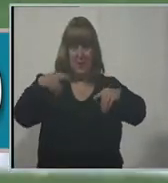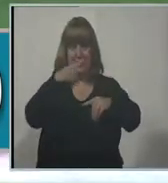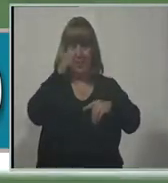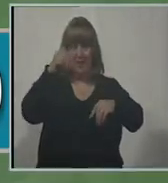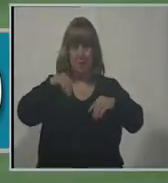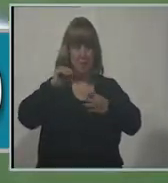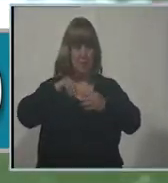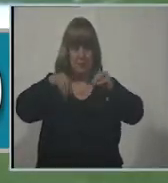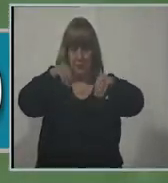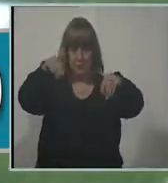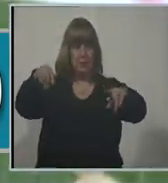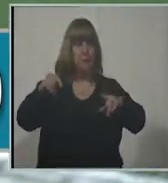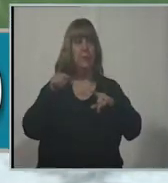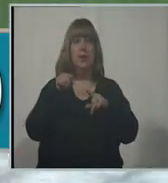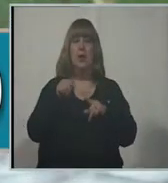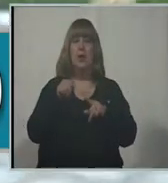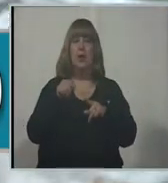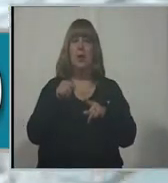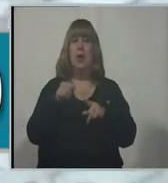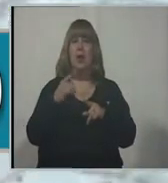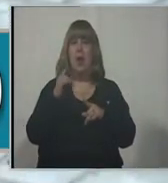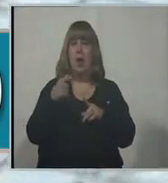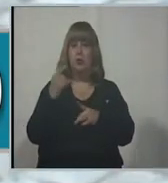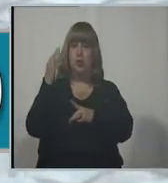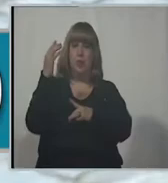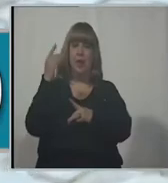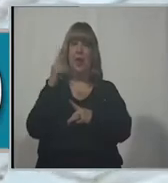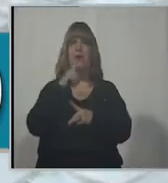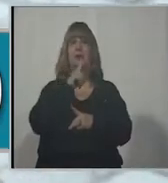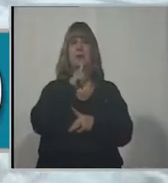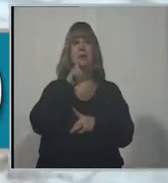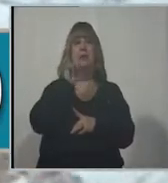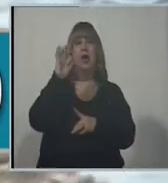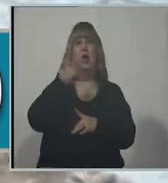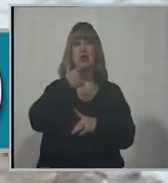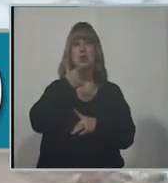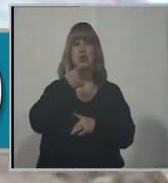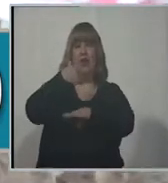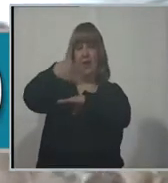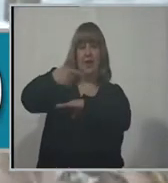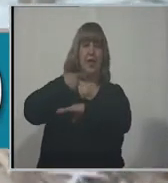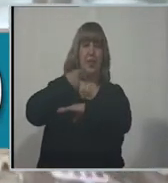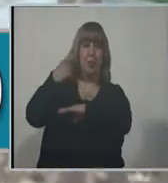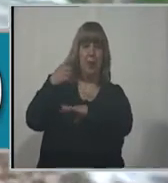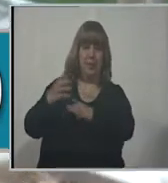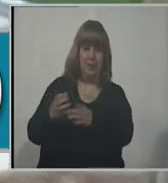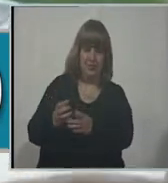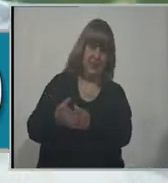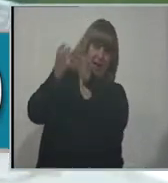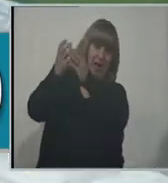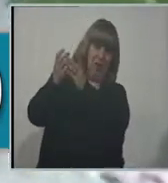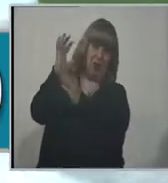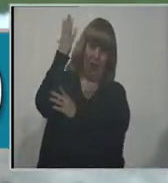tuvimos que trasplantar, que fueron los tilos de Calle España, están en el Parque